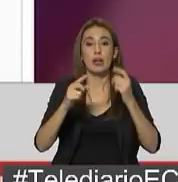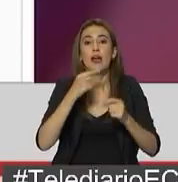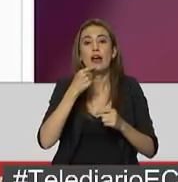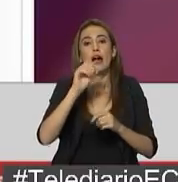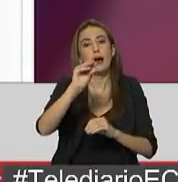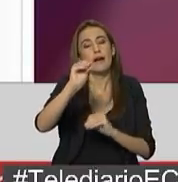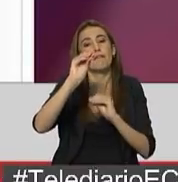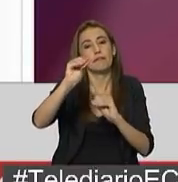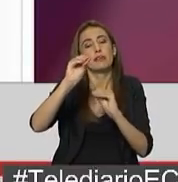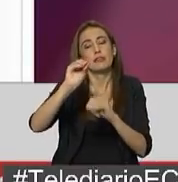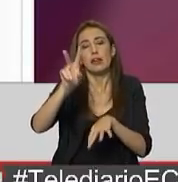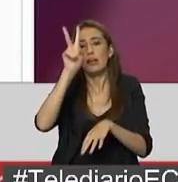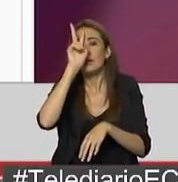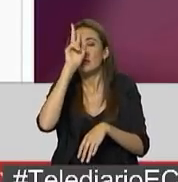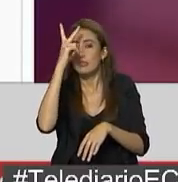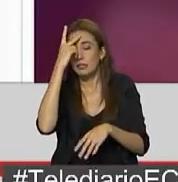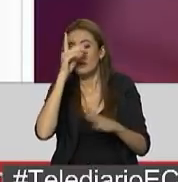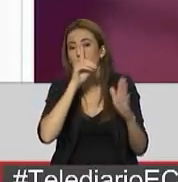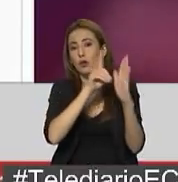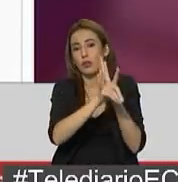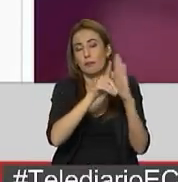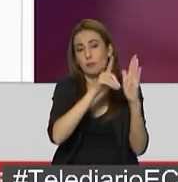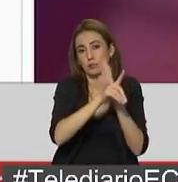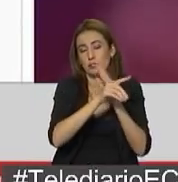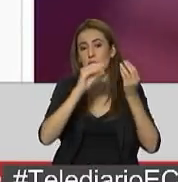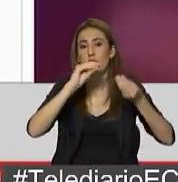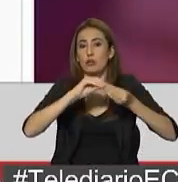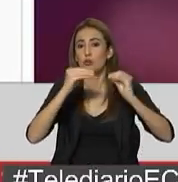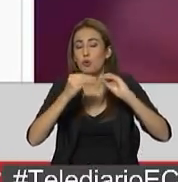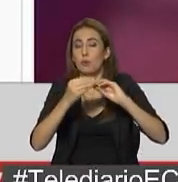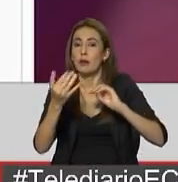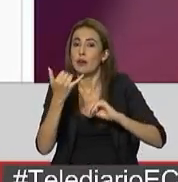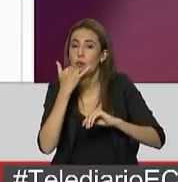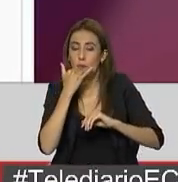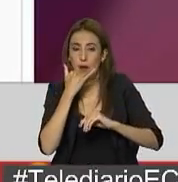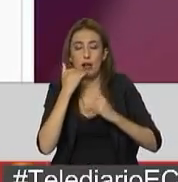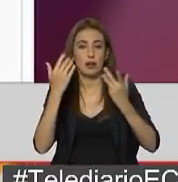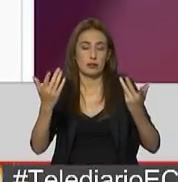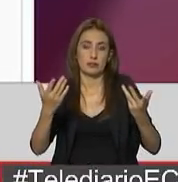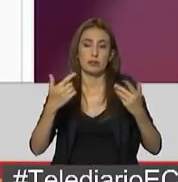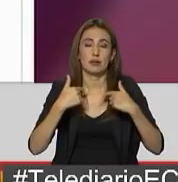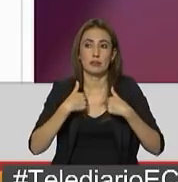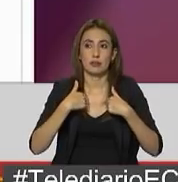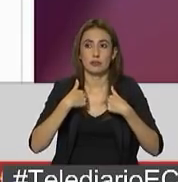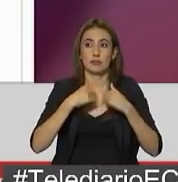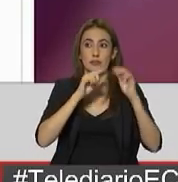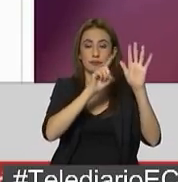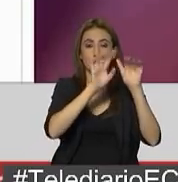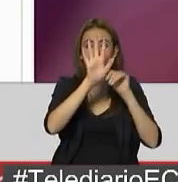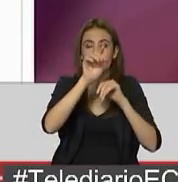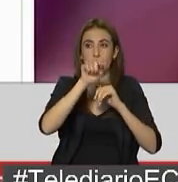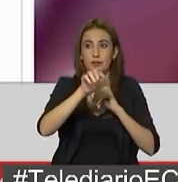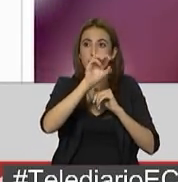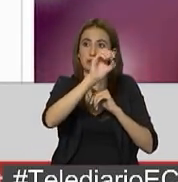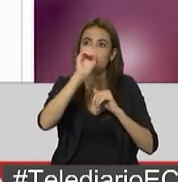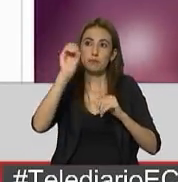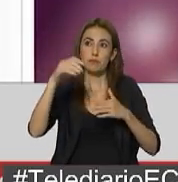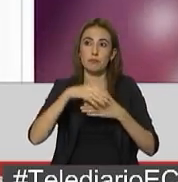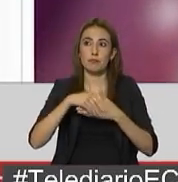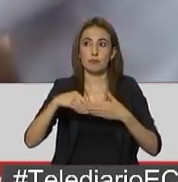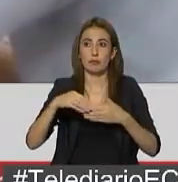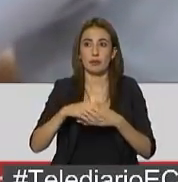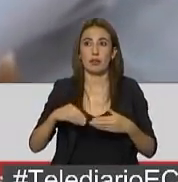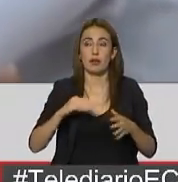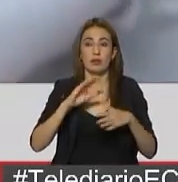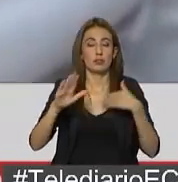Narváez, de la Corporación Médica Pazmiño Narváez, dígale que por error me depositó $65,000 en mi cuenta,